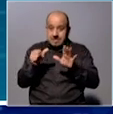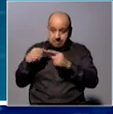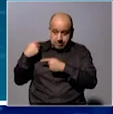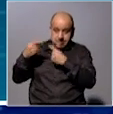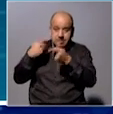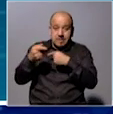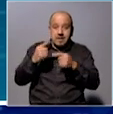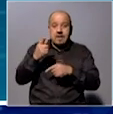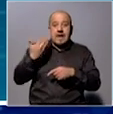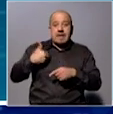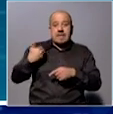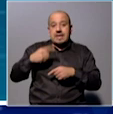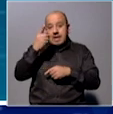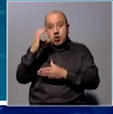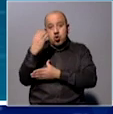entre Argentina y Colombia.